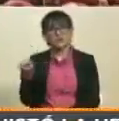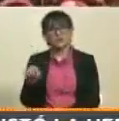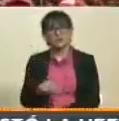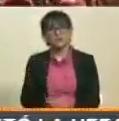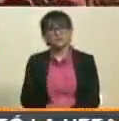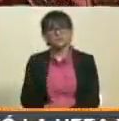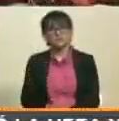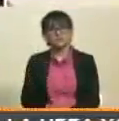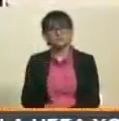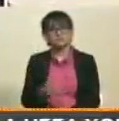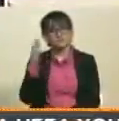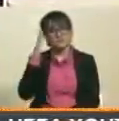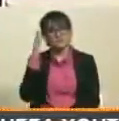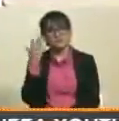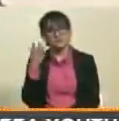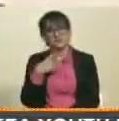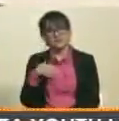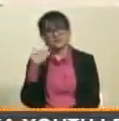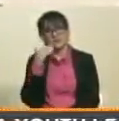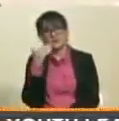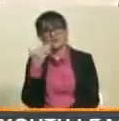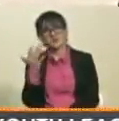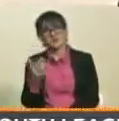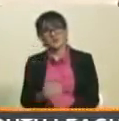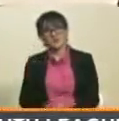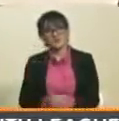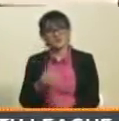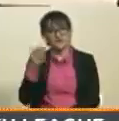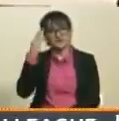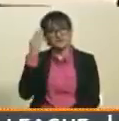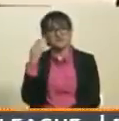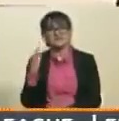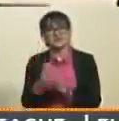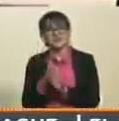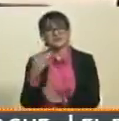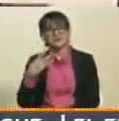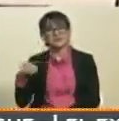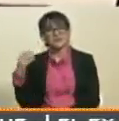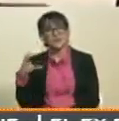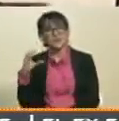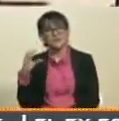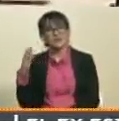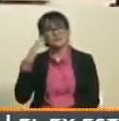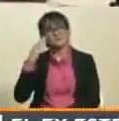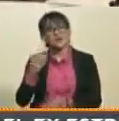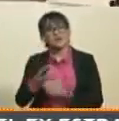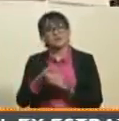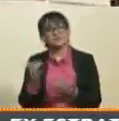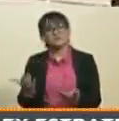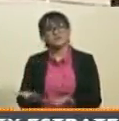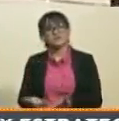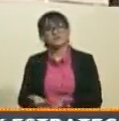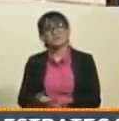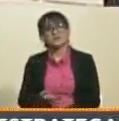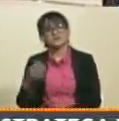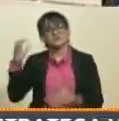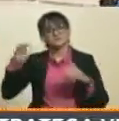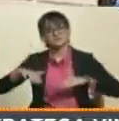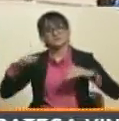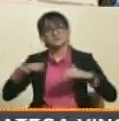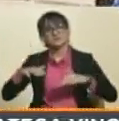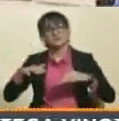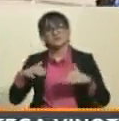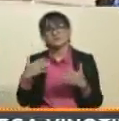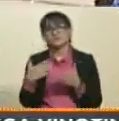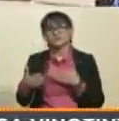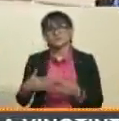Que lo sepa Donald Trump, que lo sepa Santos y que lo sepa el mundo. Llueva, truene